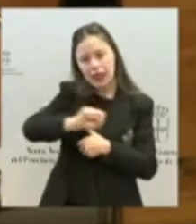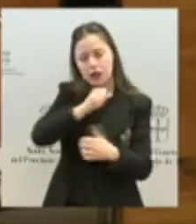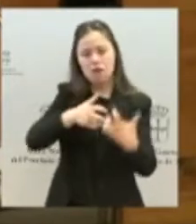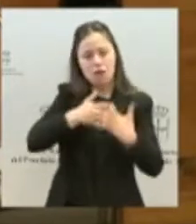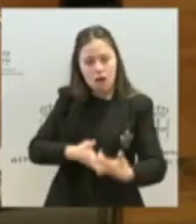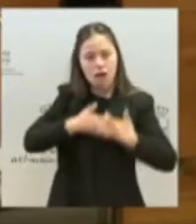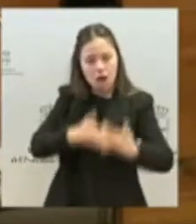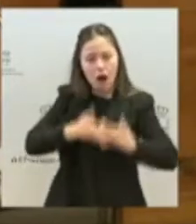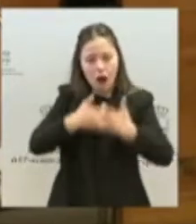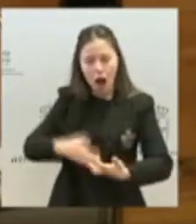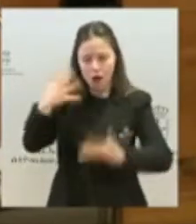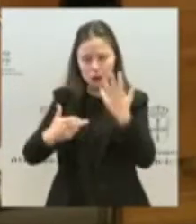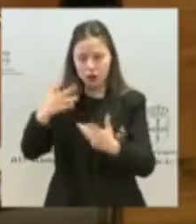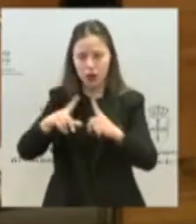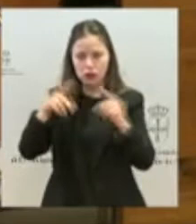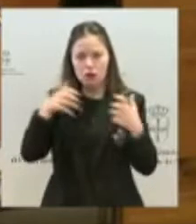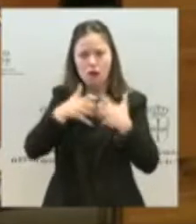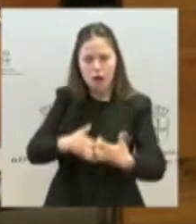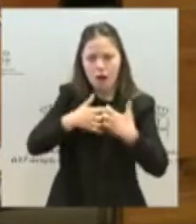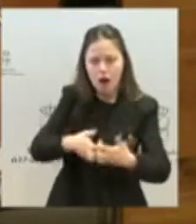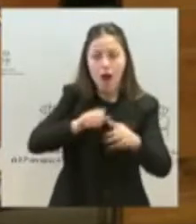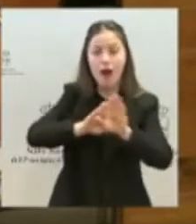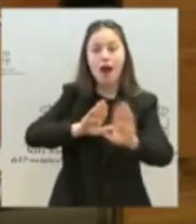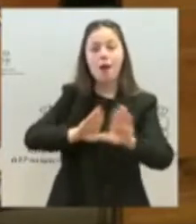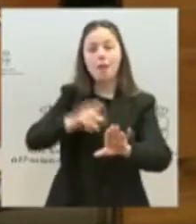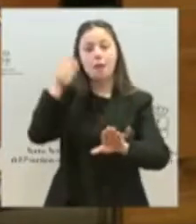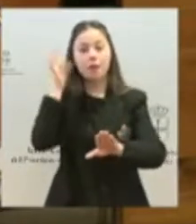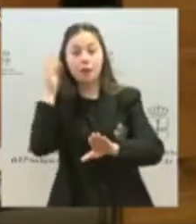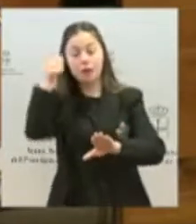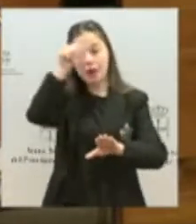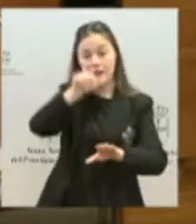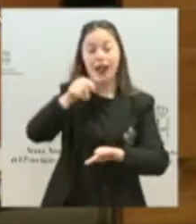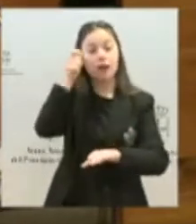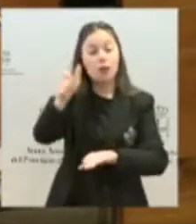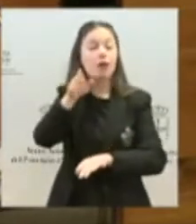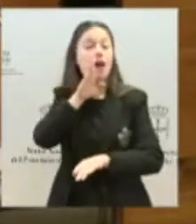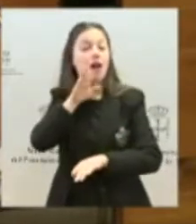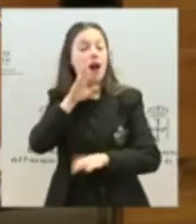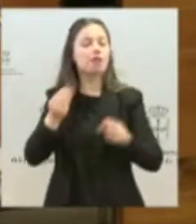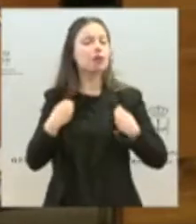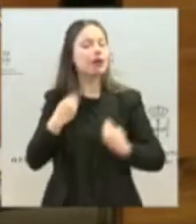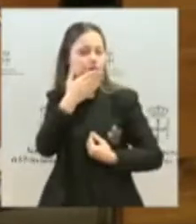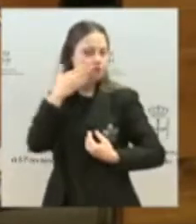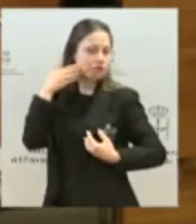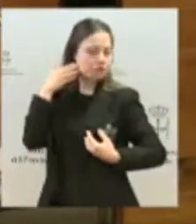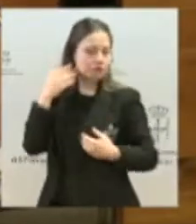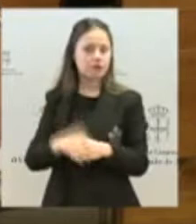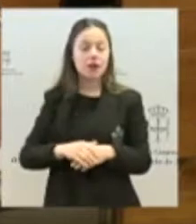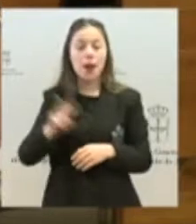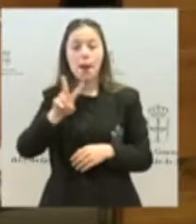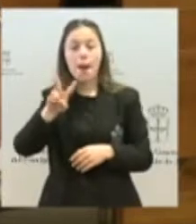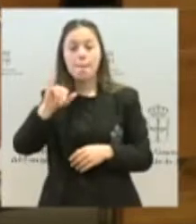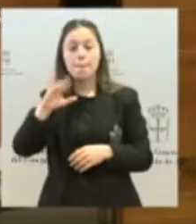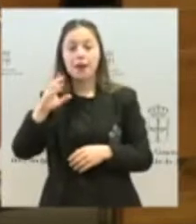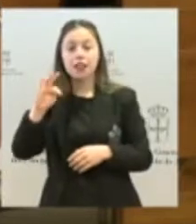las vecinas y vecinos de Pumarabule pudieran vivir con dignidad. Víctor solo pedía que el Gobierno de Asturias